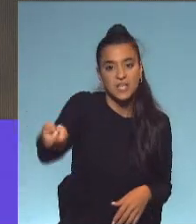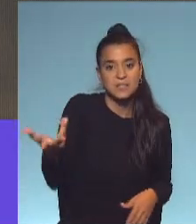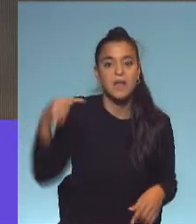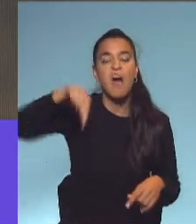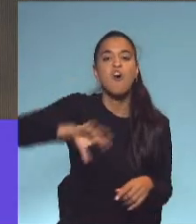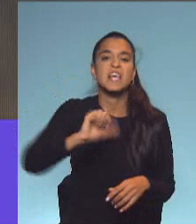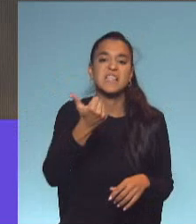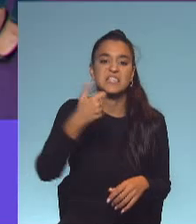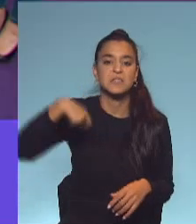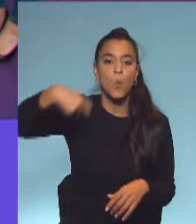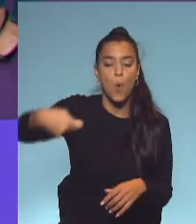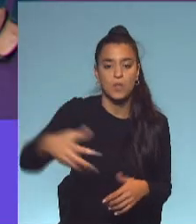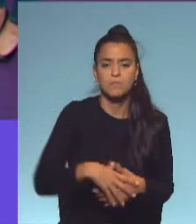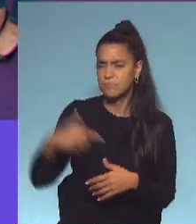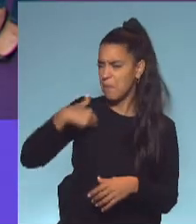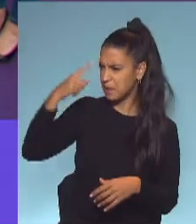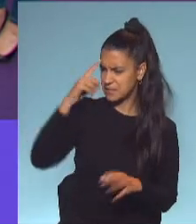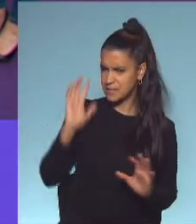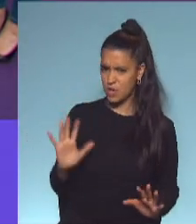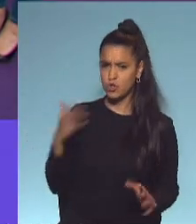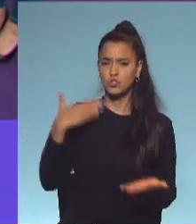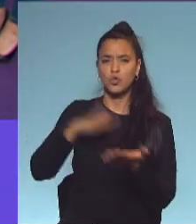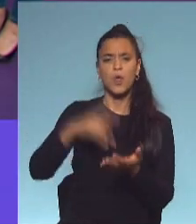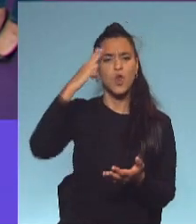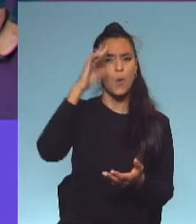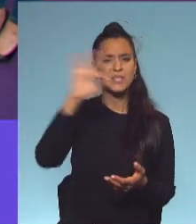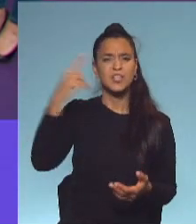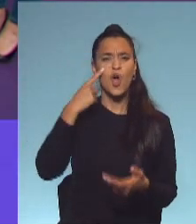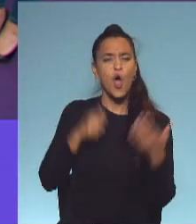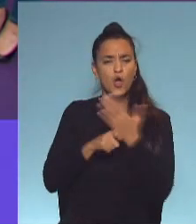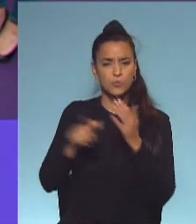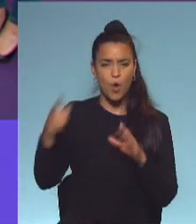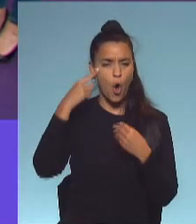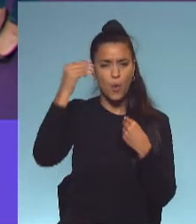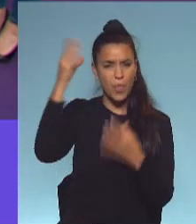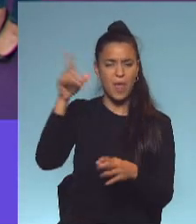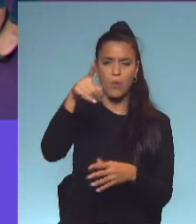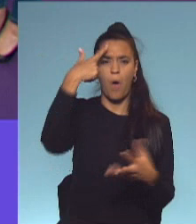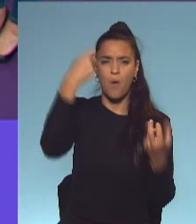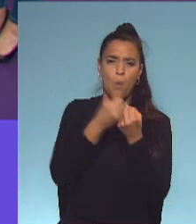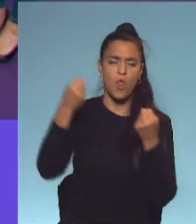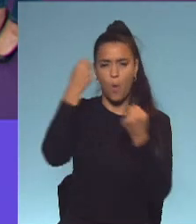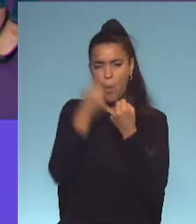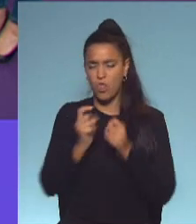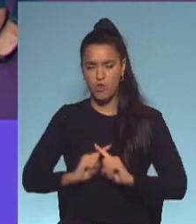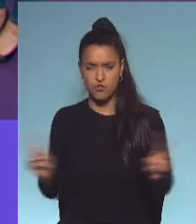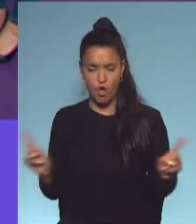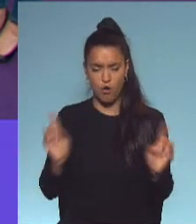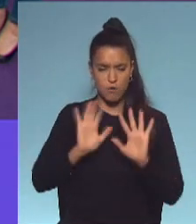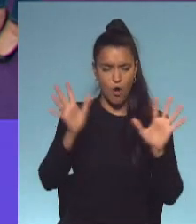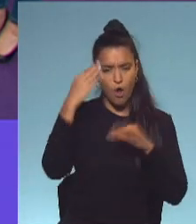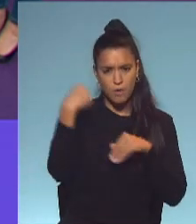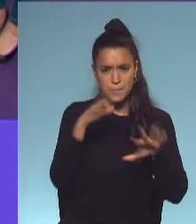ahora 6. A ver, ¿sabes qué? Estaba pensando, ¿no? Sobre las 900 fiscalizaciones. Olvídate si estás de acuerdo o no estás de acuerdo con la